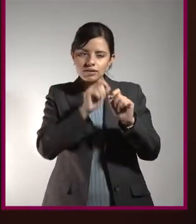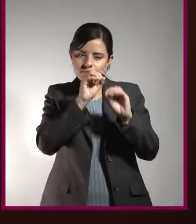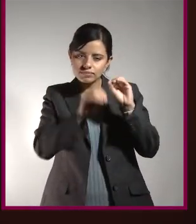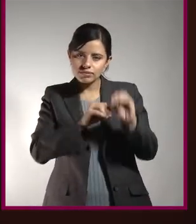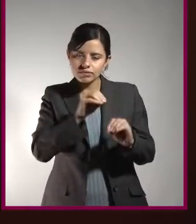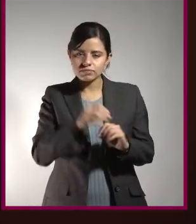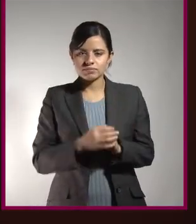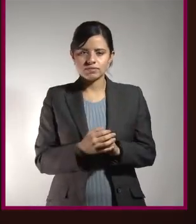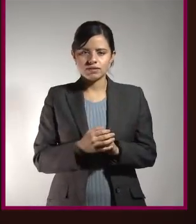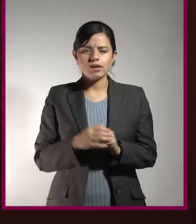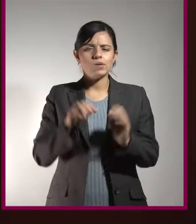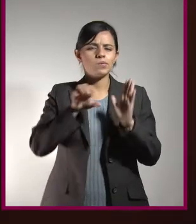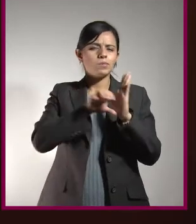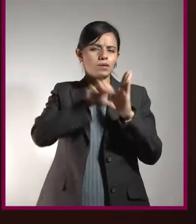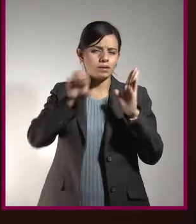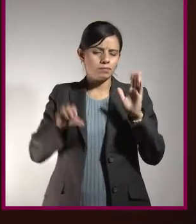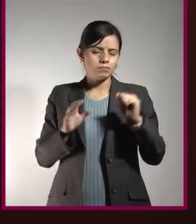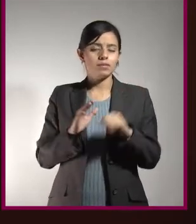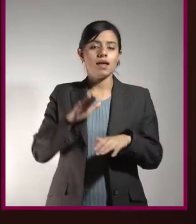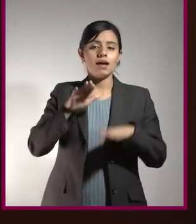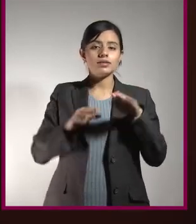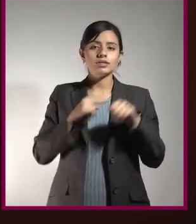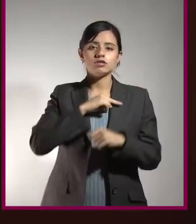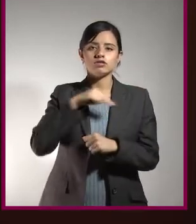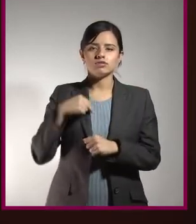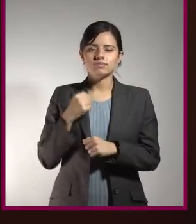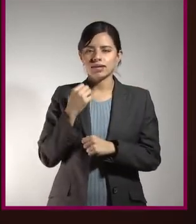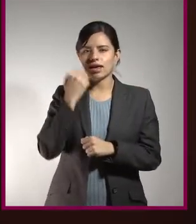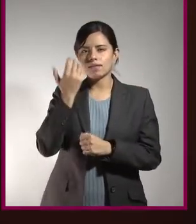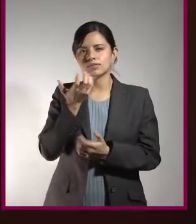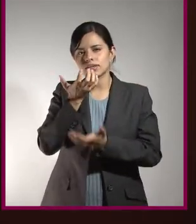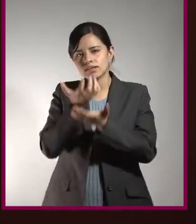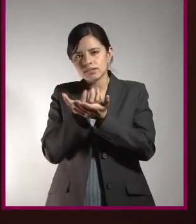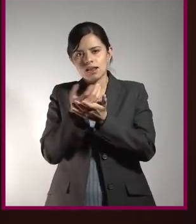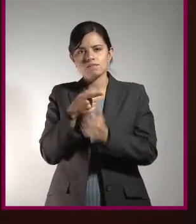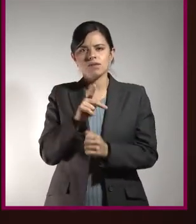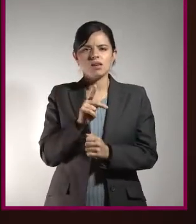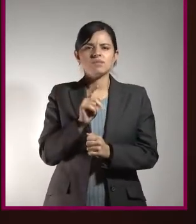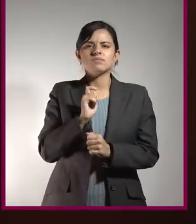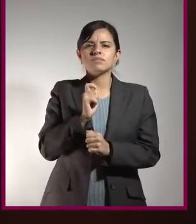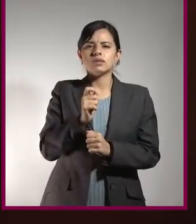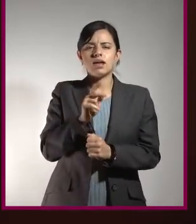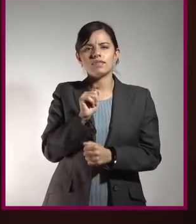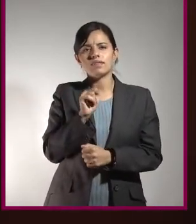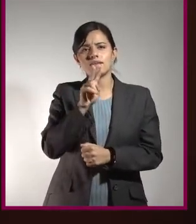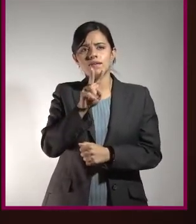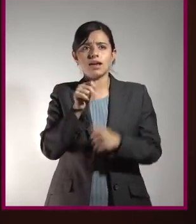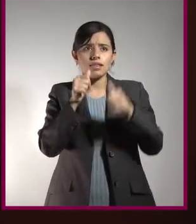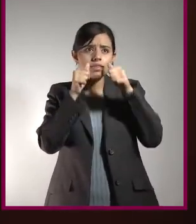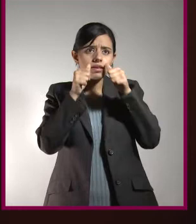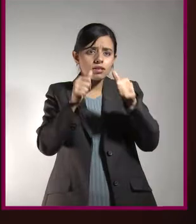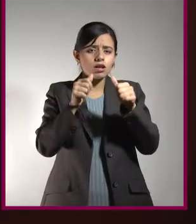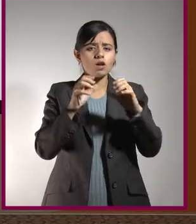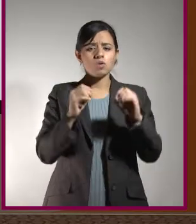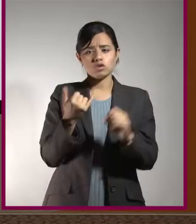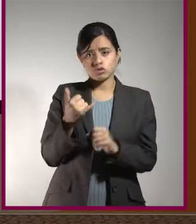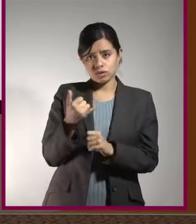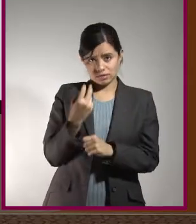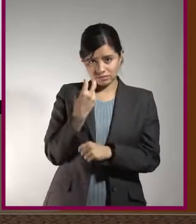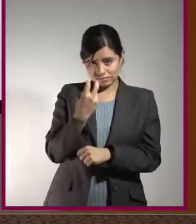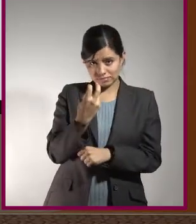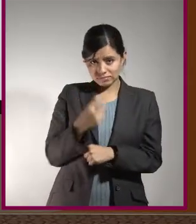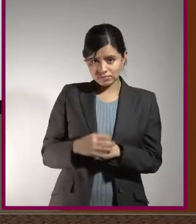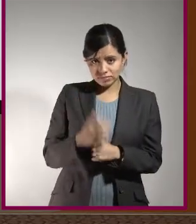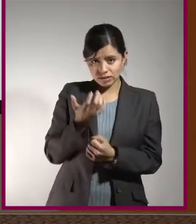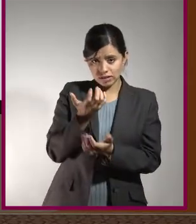hay veces que nos proponemos descansar, pero el descanso consiste en ver televisión o el celular. ¿Eso contaría como ocio? Sí cuenta